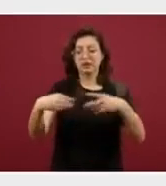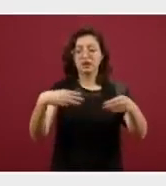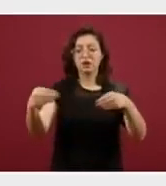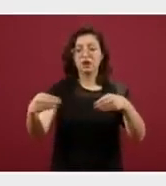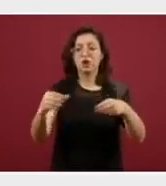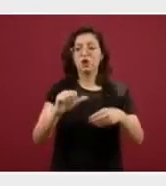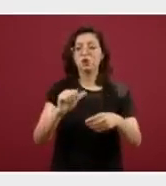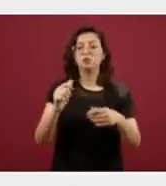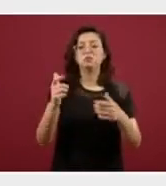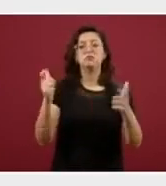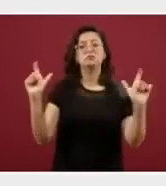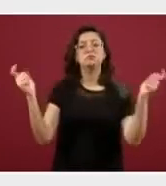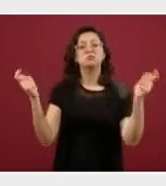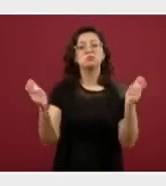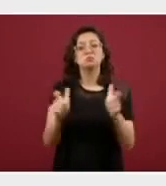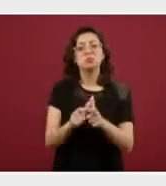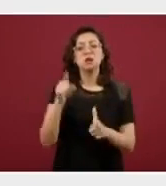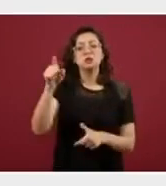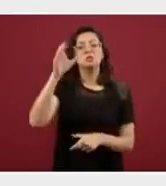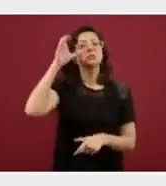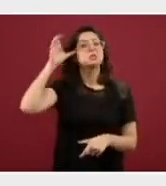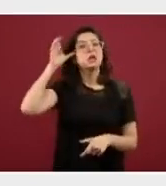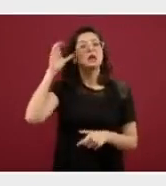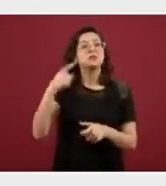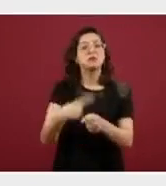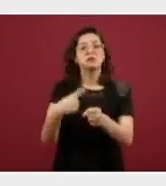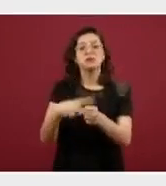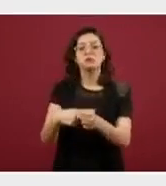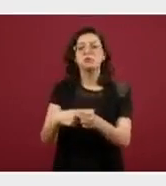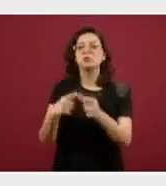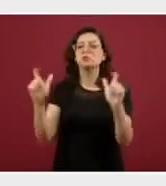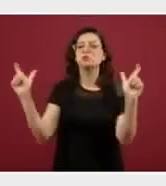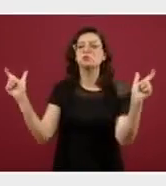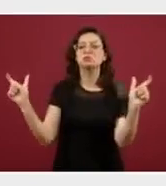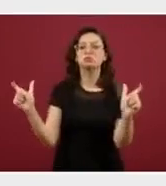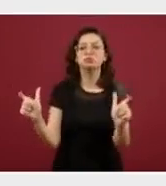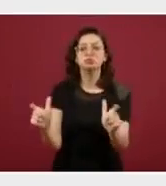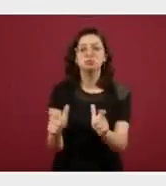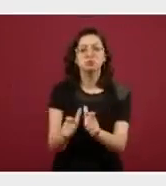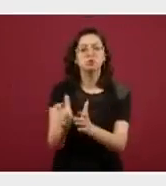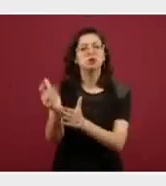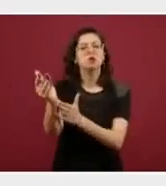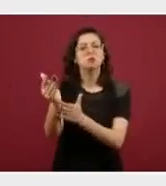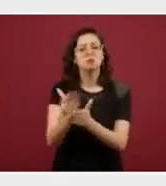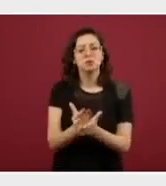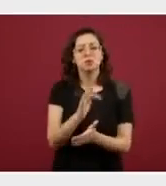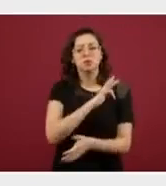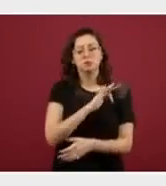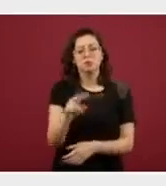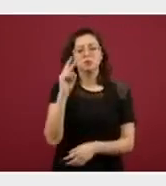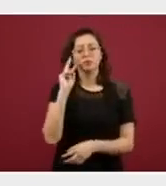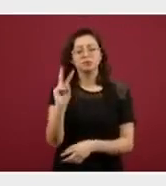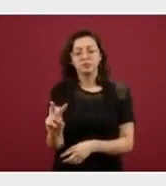en algunos lugares, concretamente en China. Esto lo pueden ver en la tabla que está en el lado izquierdo de la